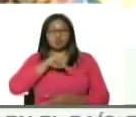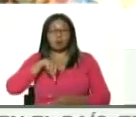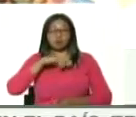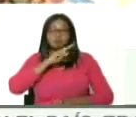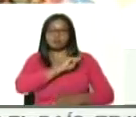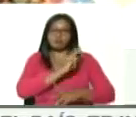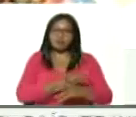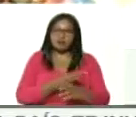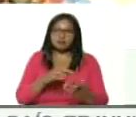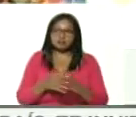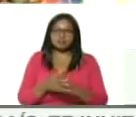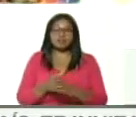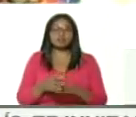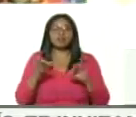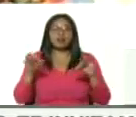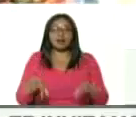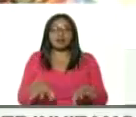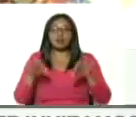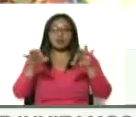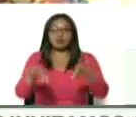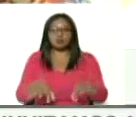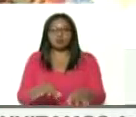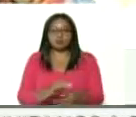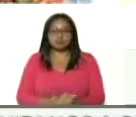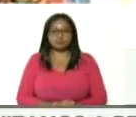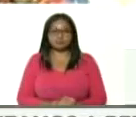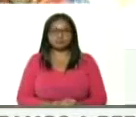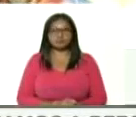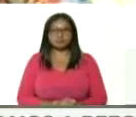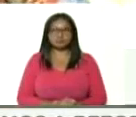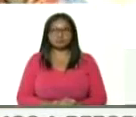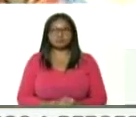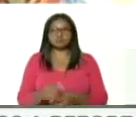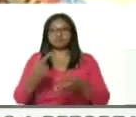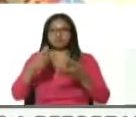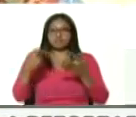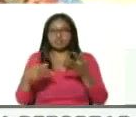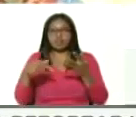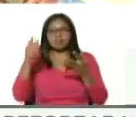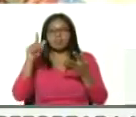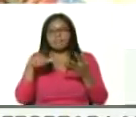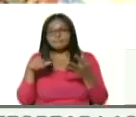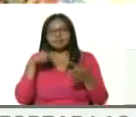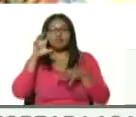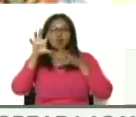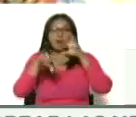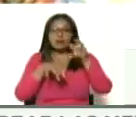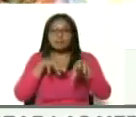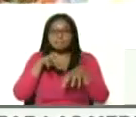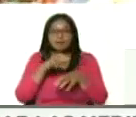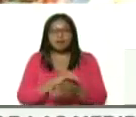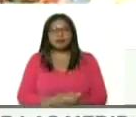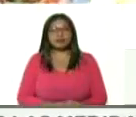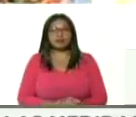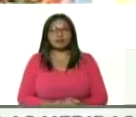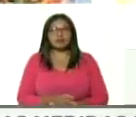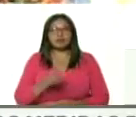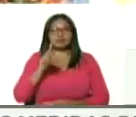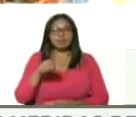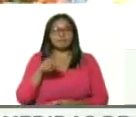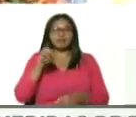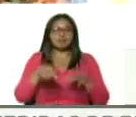de la agricultura, de nuestros bovinos, caprinos, de la agricultura como los frijoles,